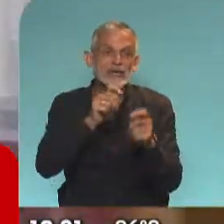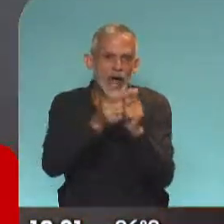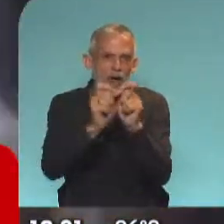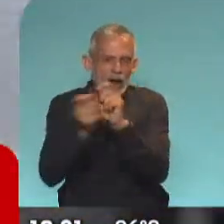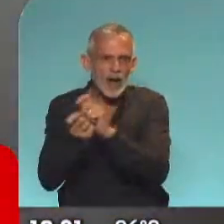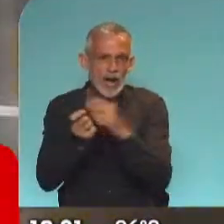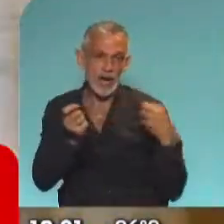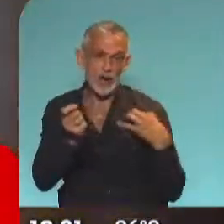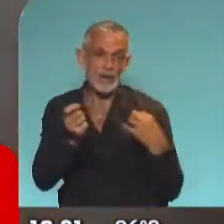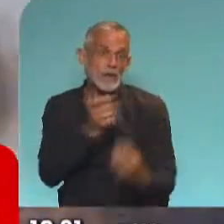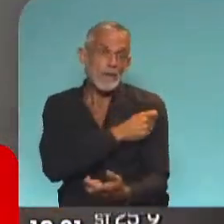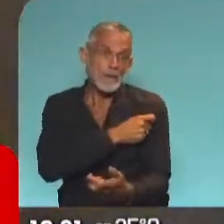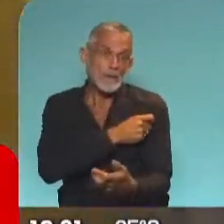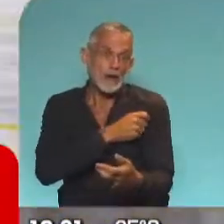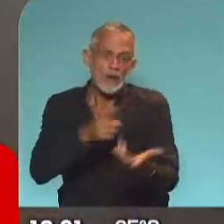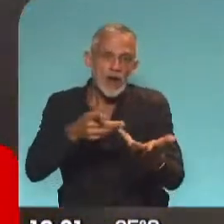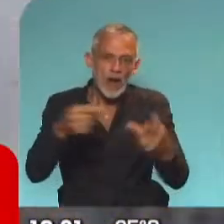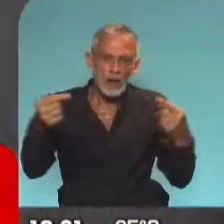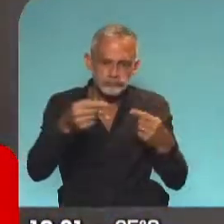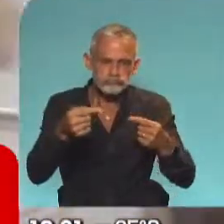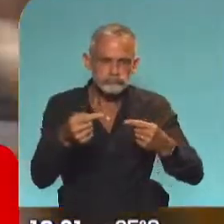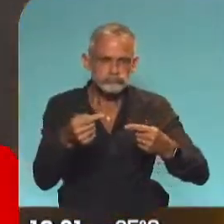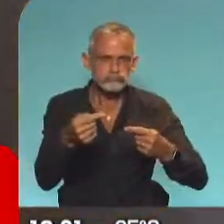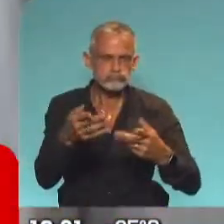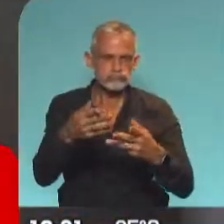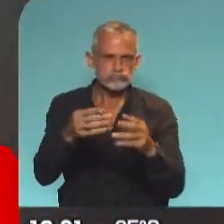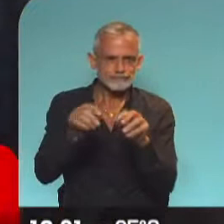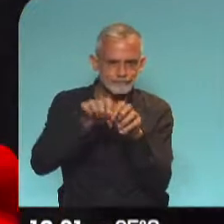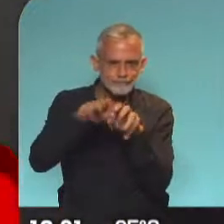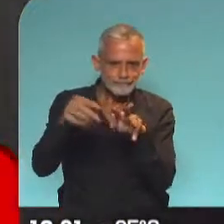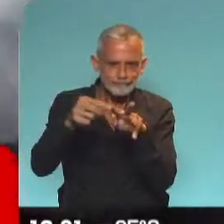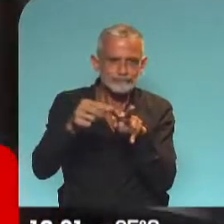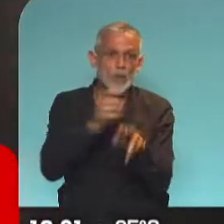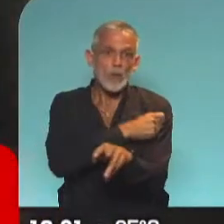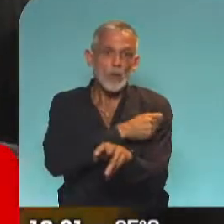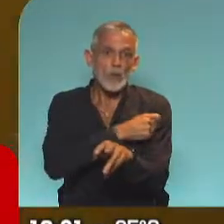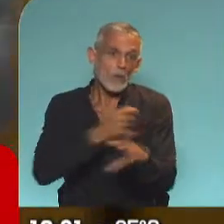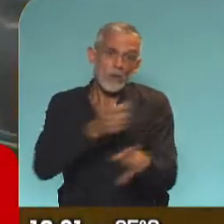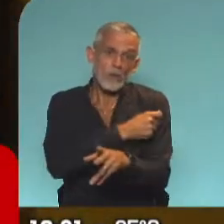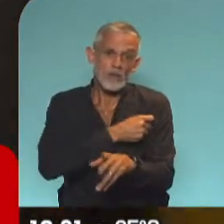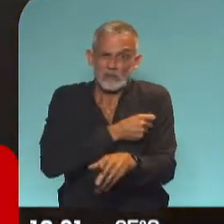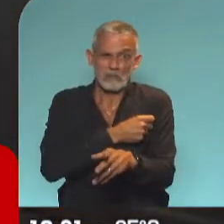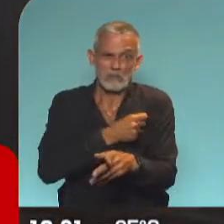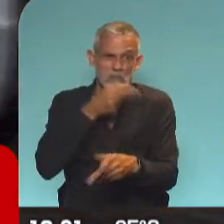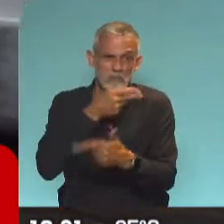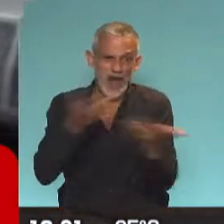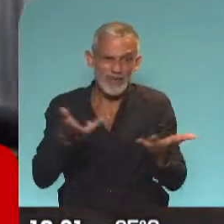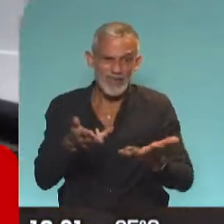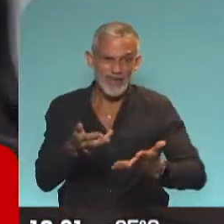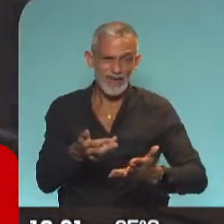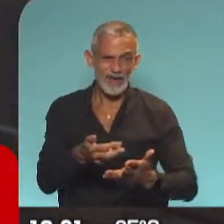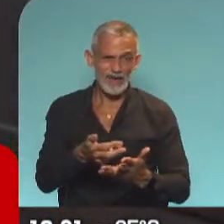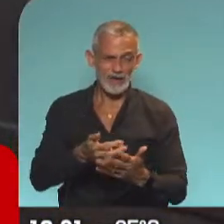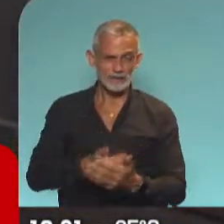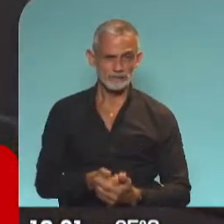mutando y sigue cambiando la estructura de esa espiga, ¿podrá va a llegar un momento que las vacunas no van a servir?